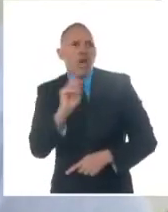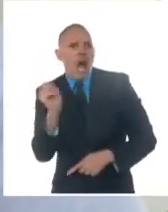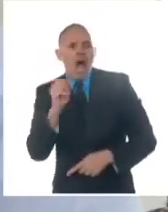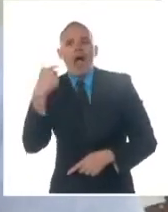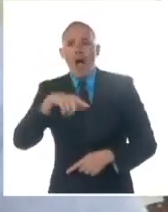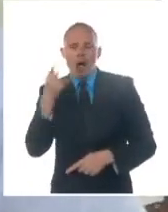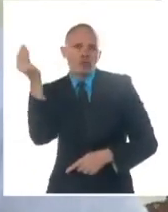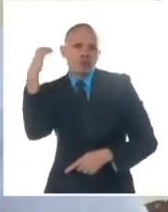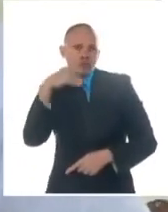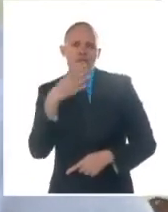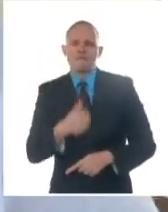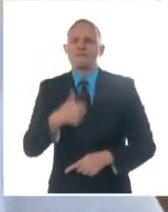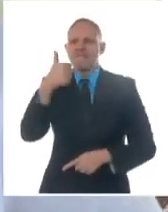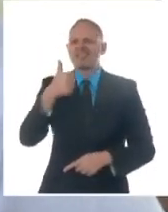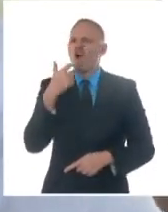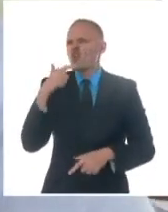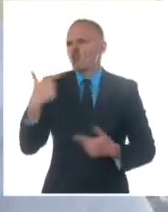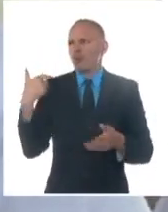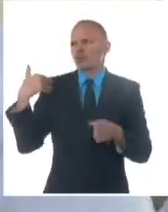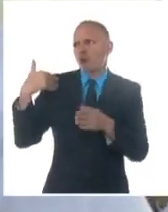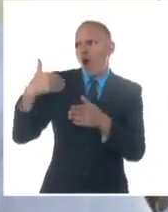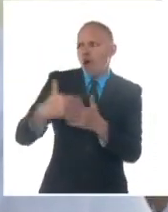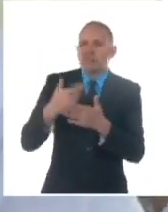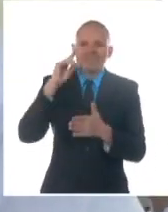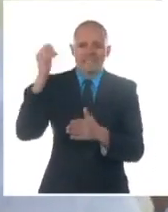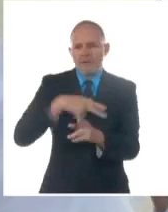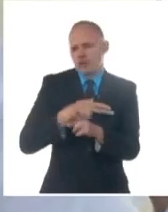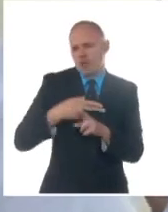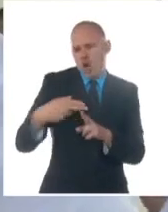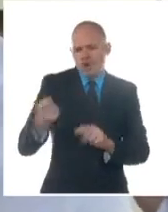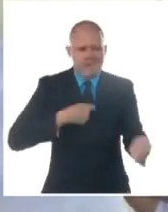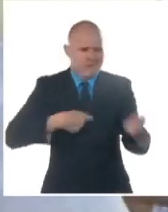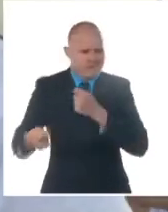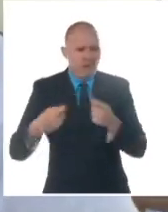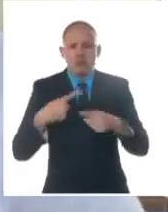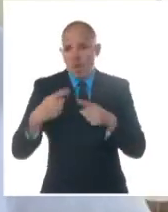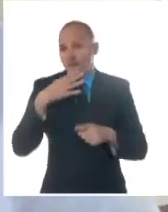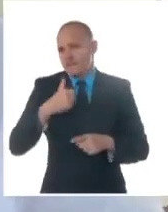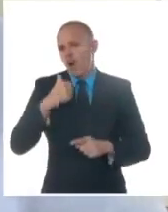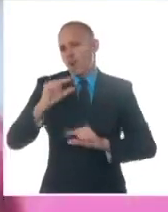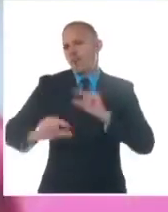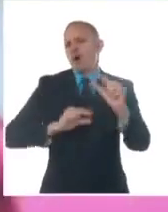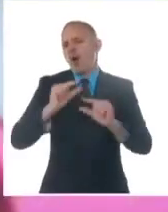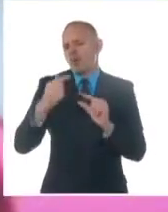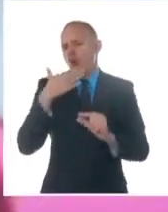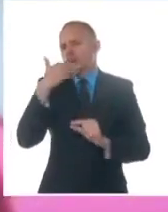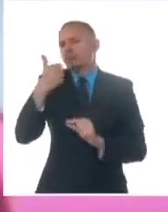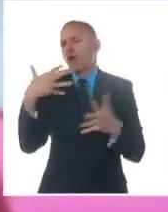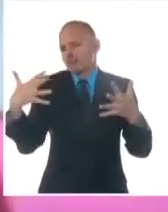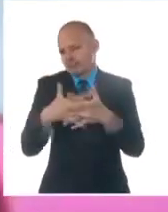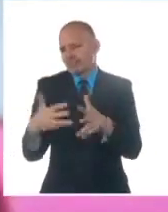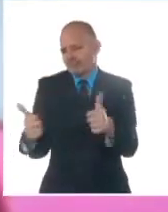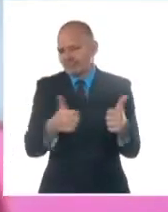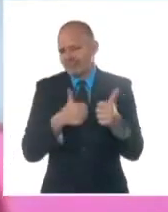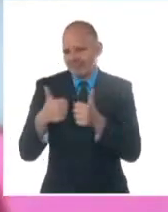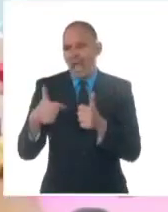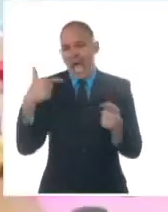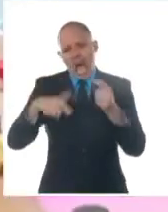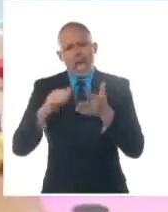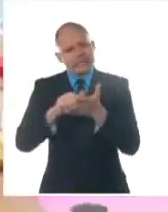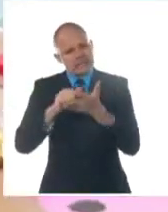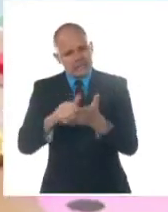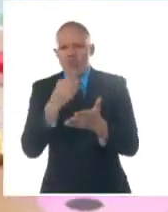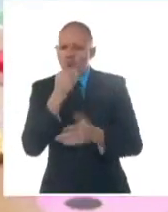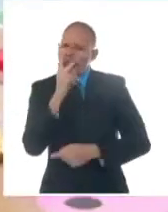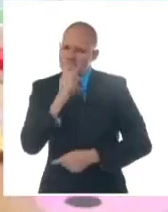en la historia del comercio y cómo podemos hacer un comercio cada día más próspero, sostenible y sobre todas las cosas que poder brindar un servicio de excelencia